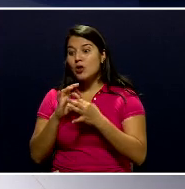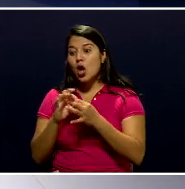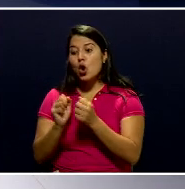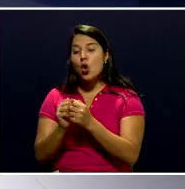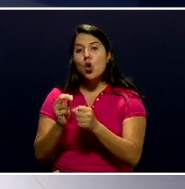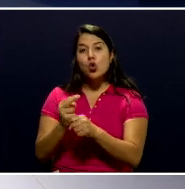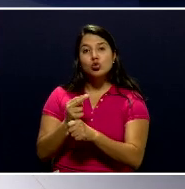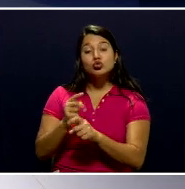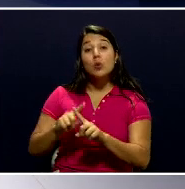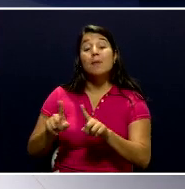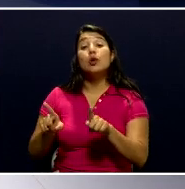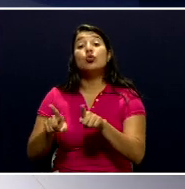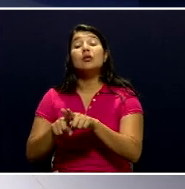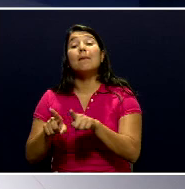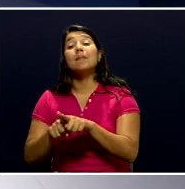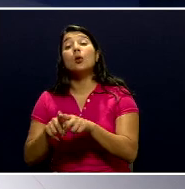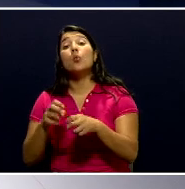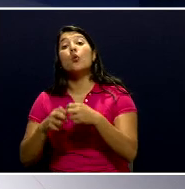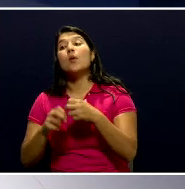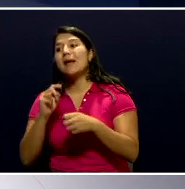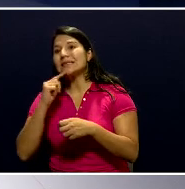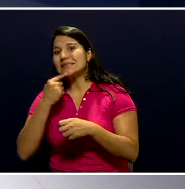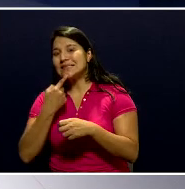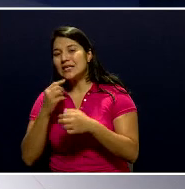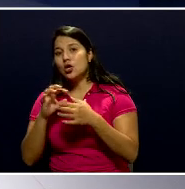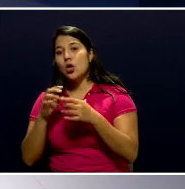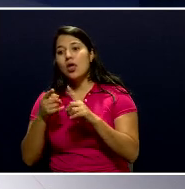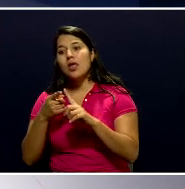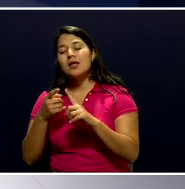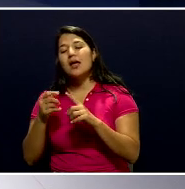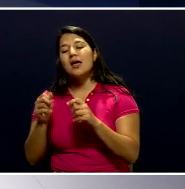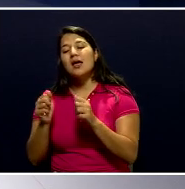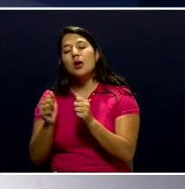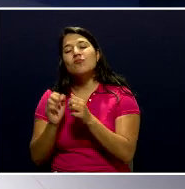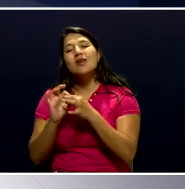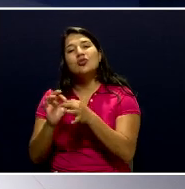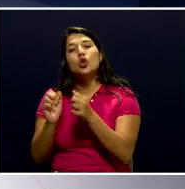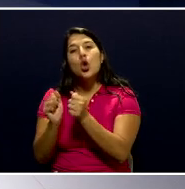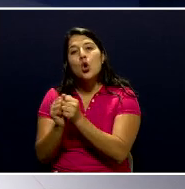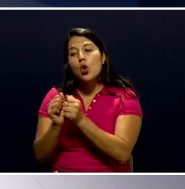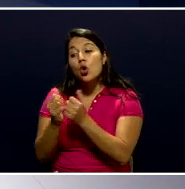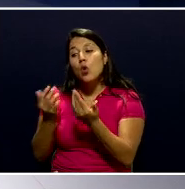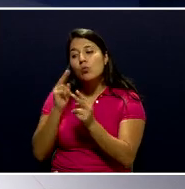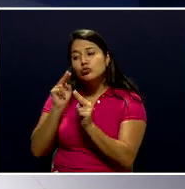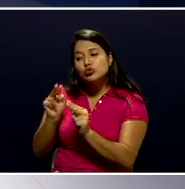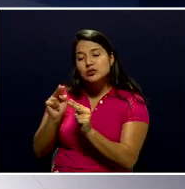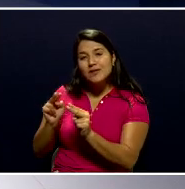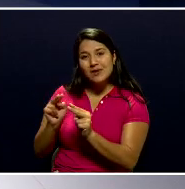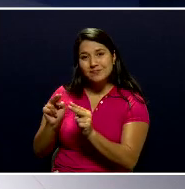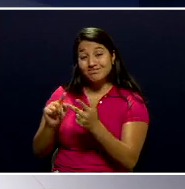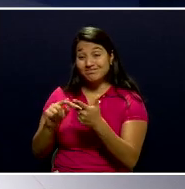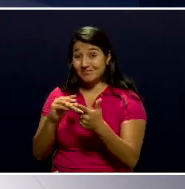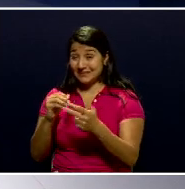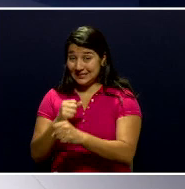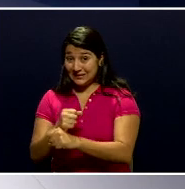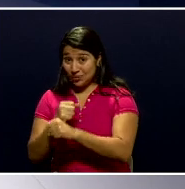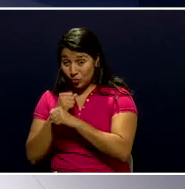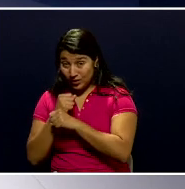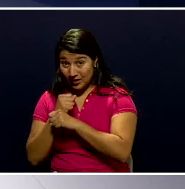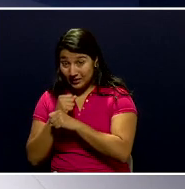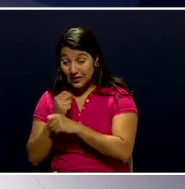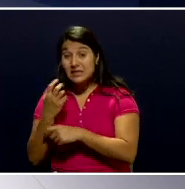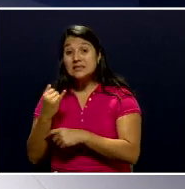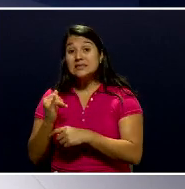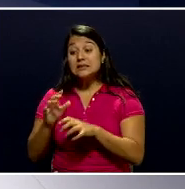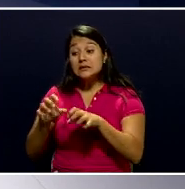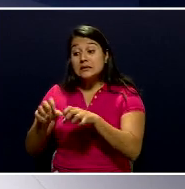un problema en términos estéticos y de seguridad. Y dejando esos espacios de recreo,